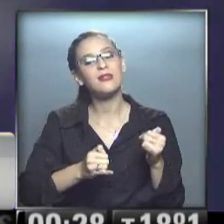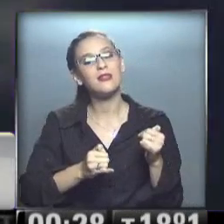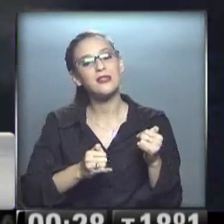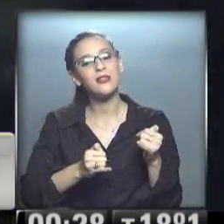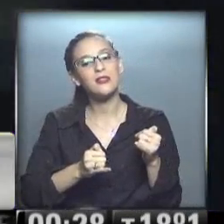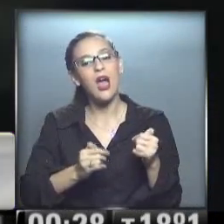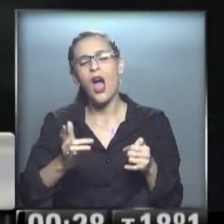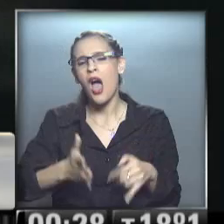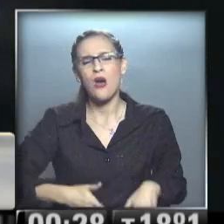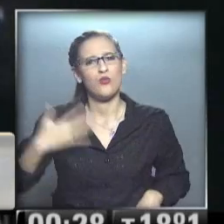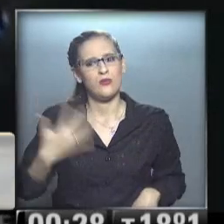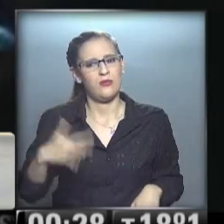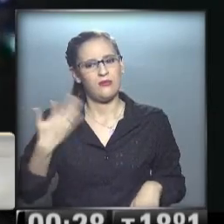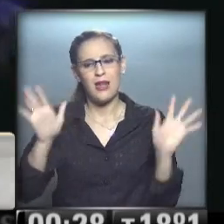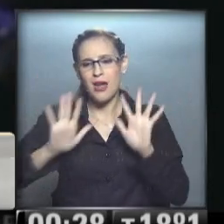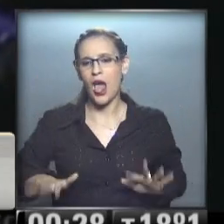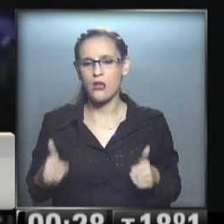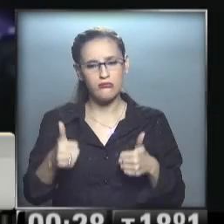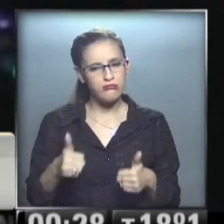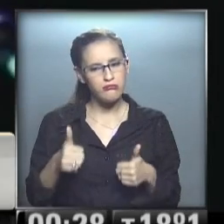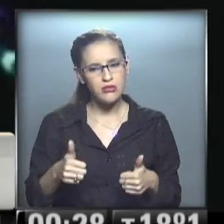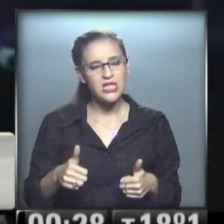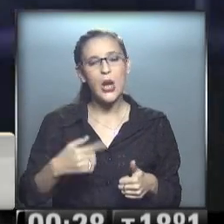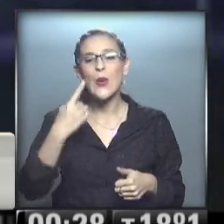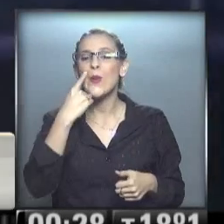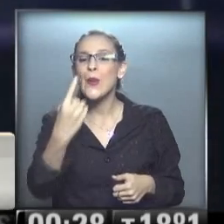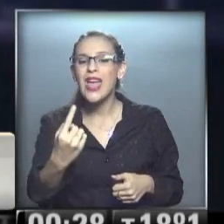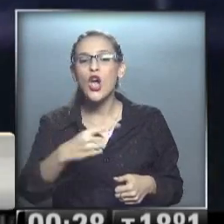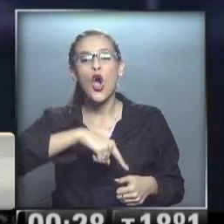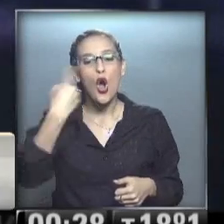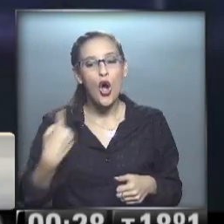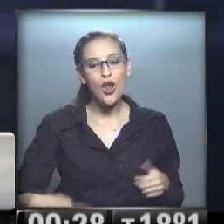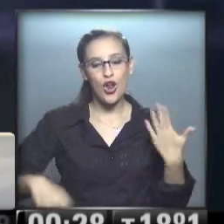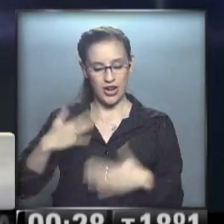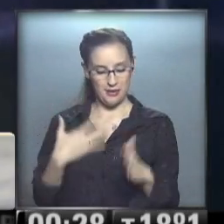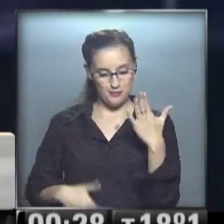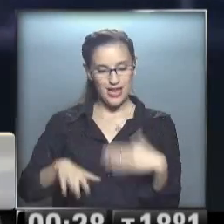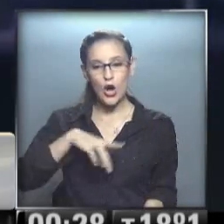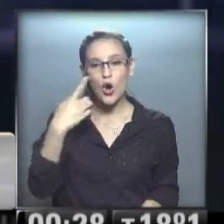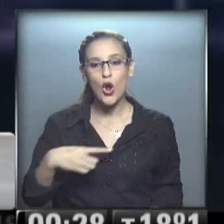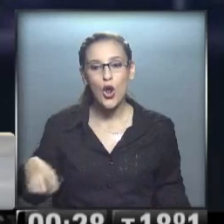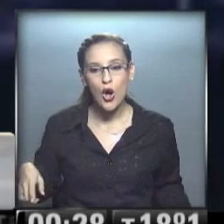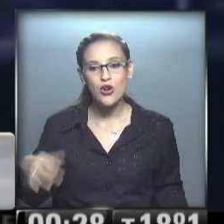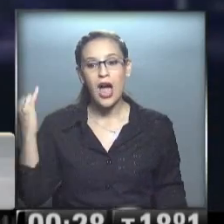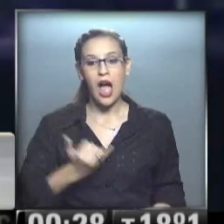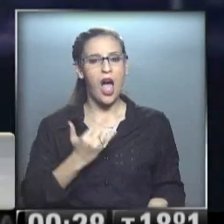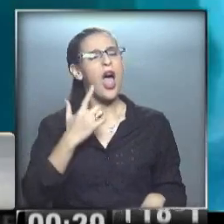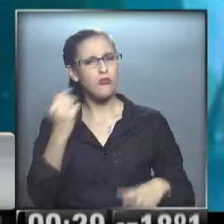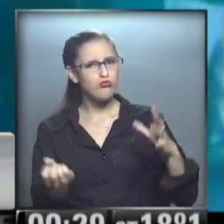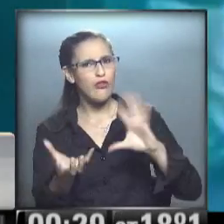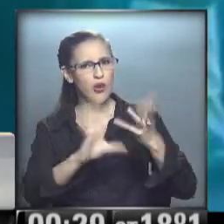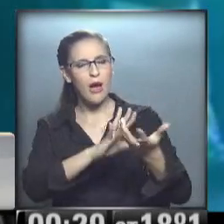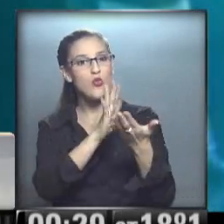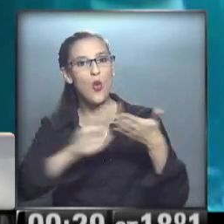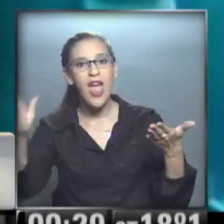está a pleno, como pasa siempre, ¿no? Uno empieza a ver el color de las remeras que muestran mucho de creatividad, compiten